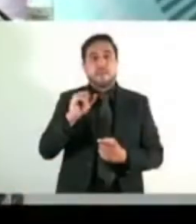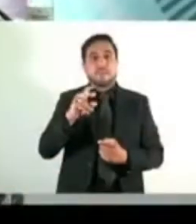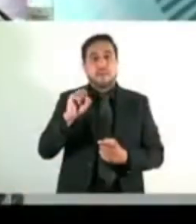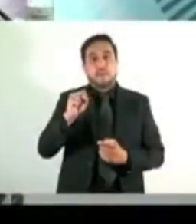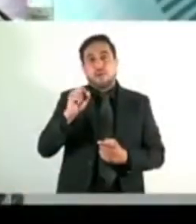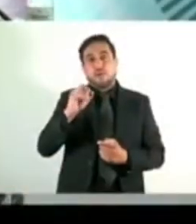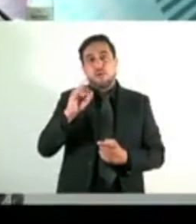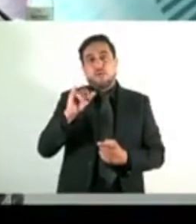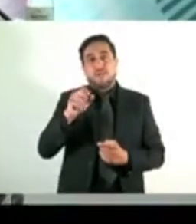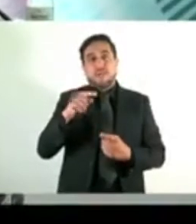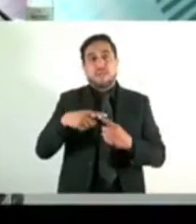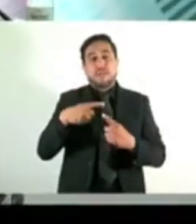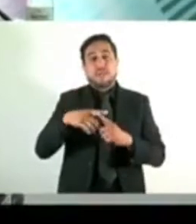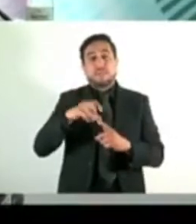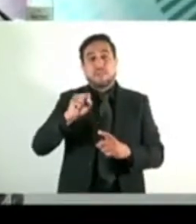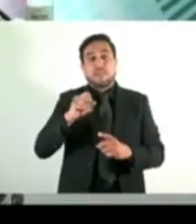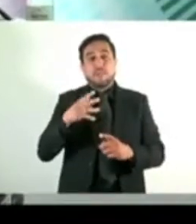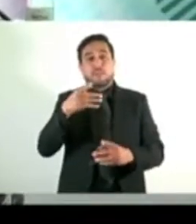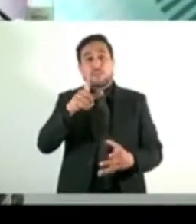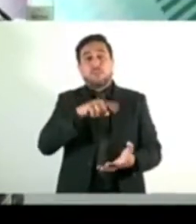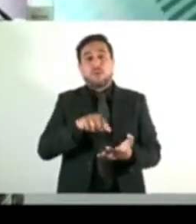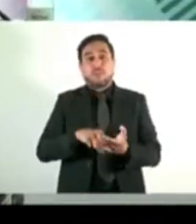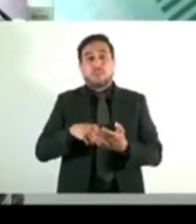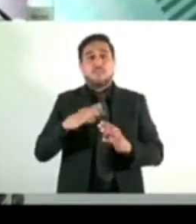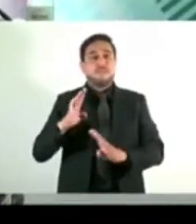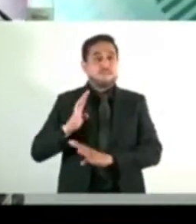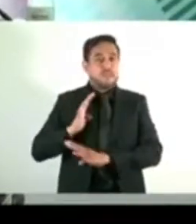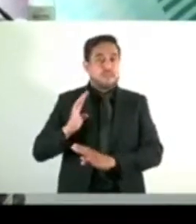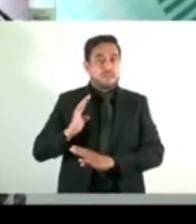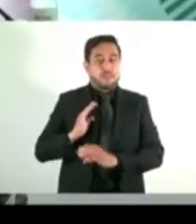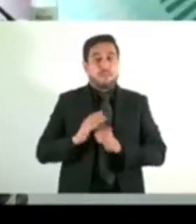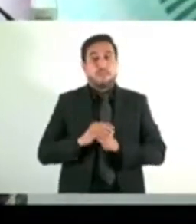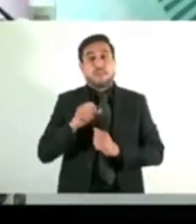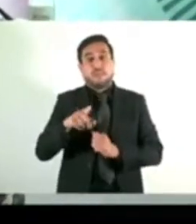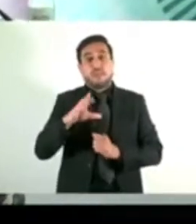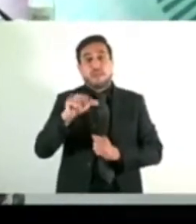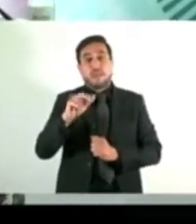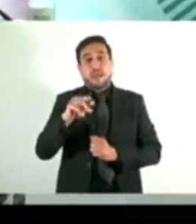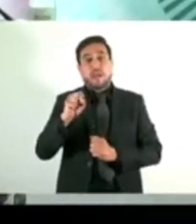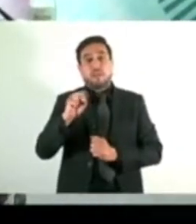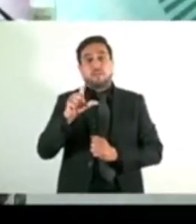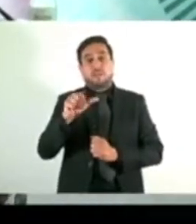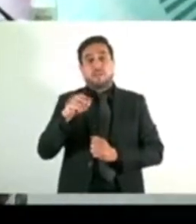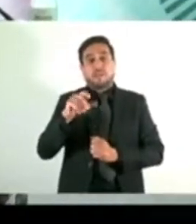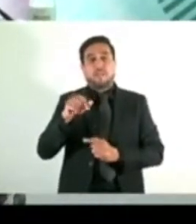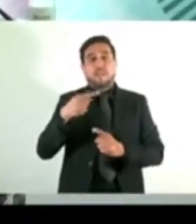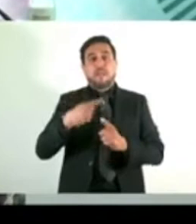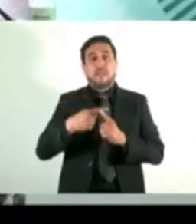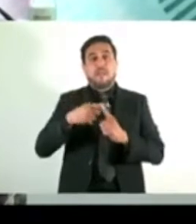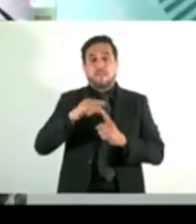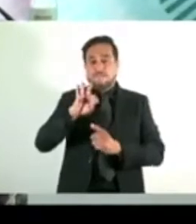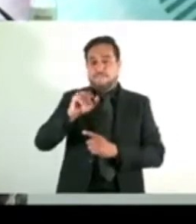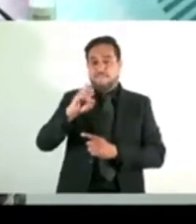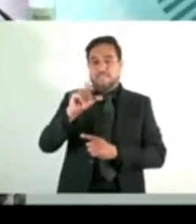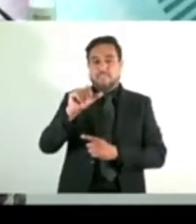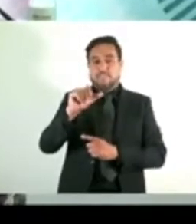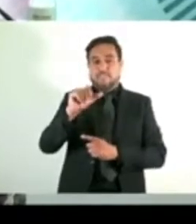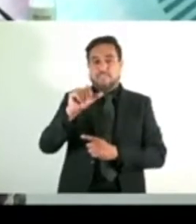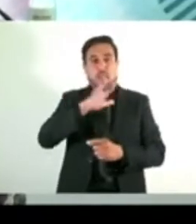16ª Zona Militar. Muchas gracias. Al maestro Carlos Amarripa Aguirre, fiscal general del Estado de